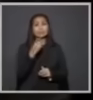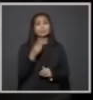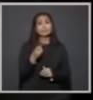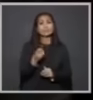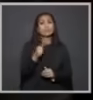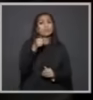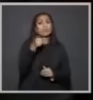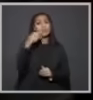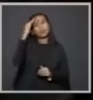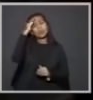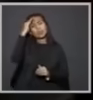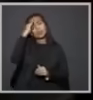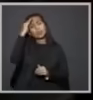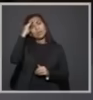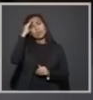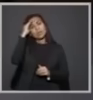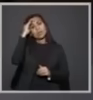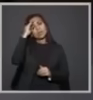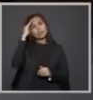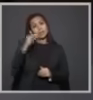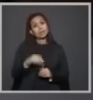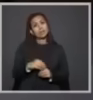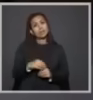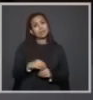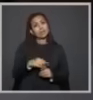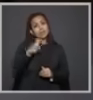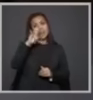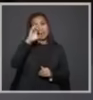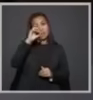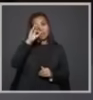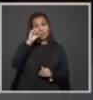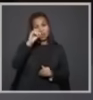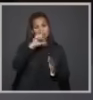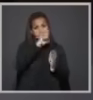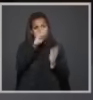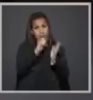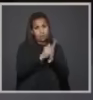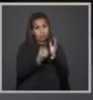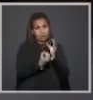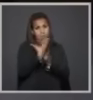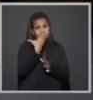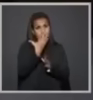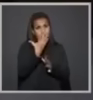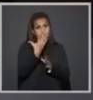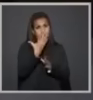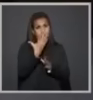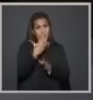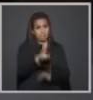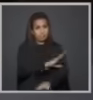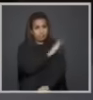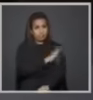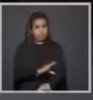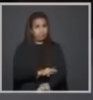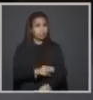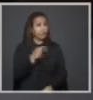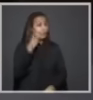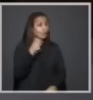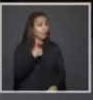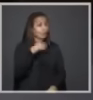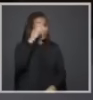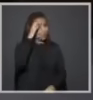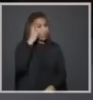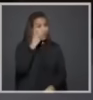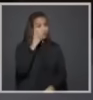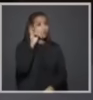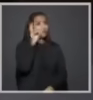con la reforma energética? Bueno, ¿Se primero, queda, se va? Primero, no es cierto de que esté llegando inversión